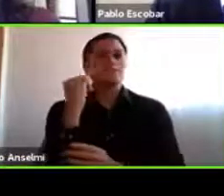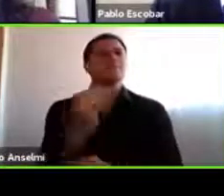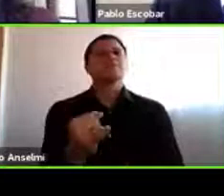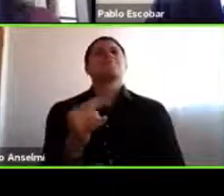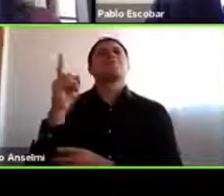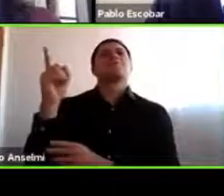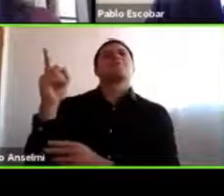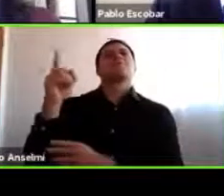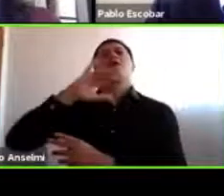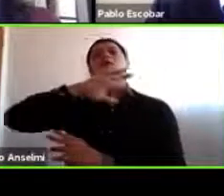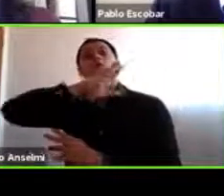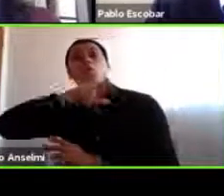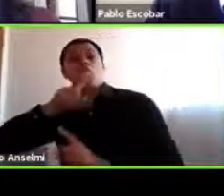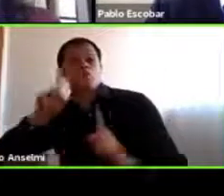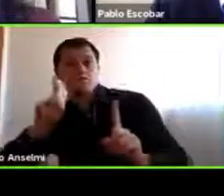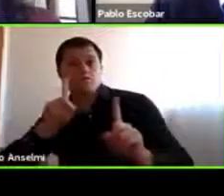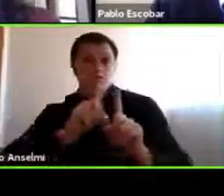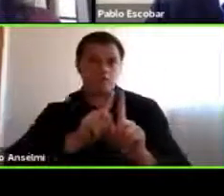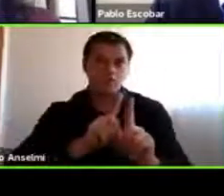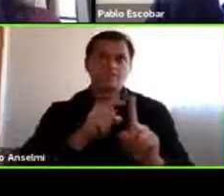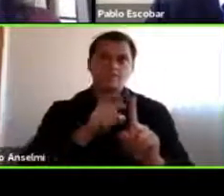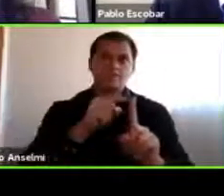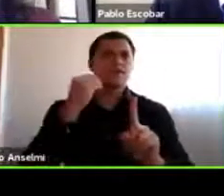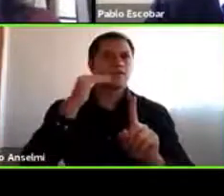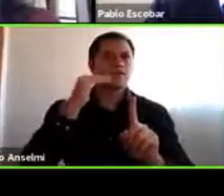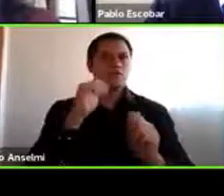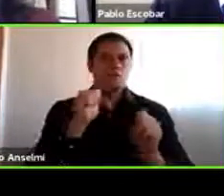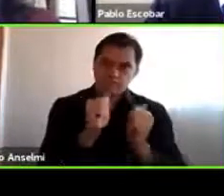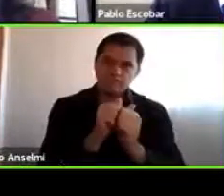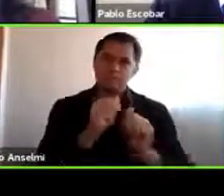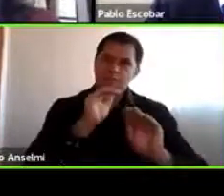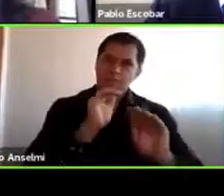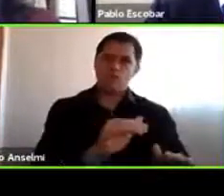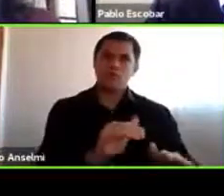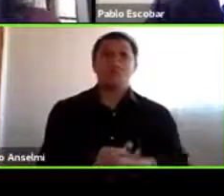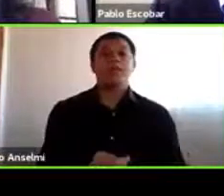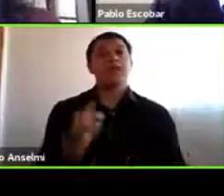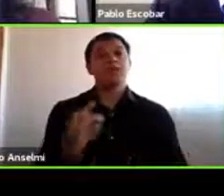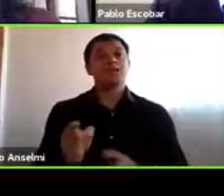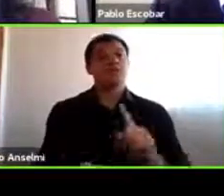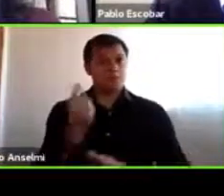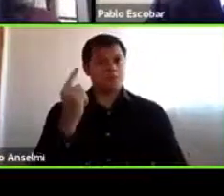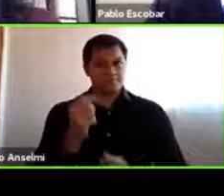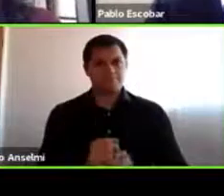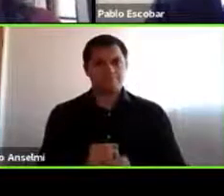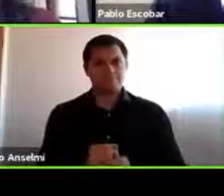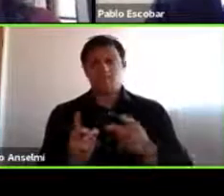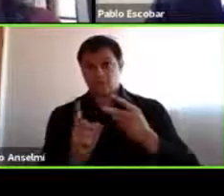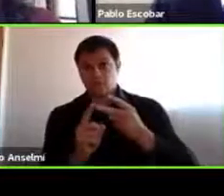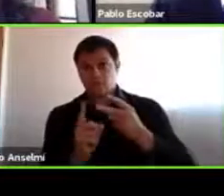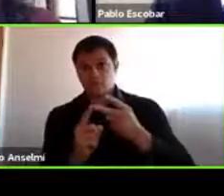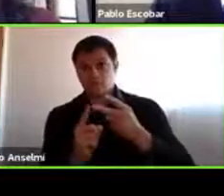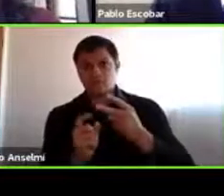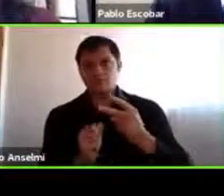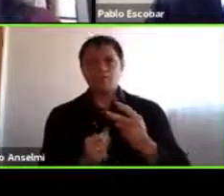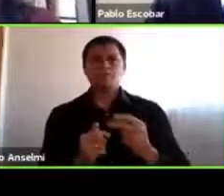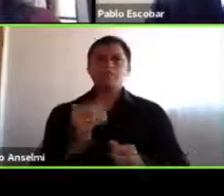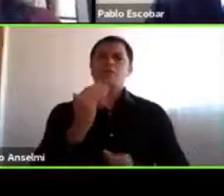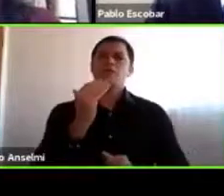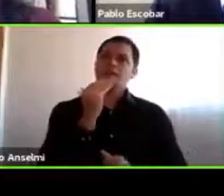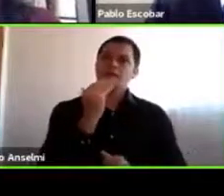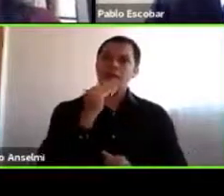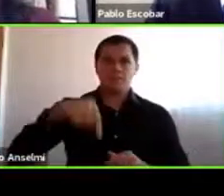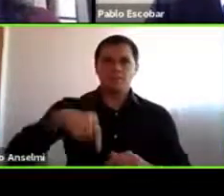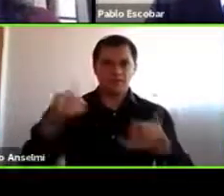a cargo del niño. Eso es lo primero. Lo segundo es que evidentemente este